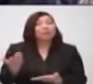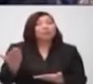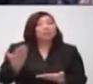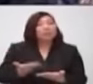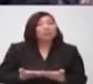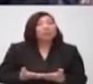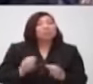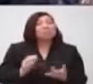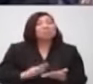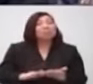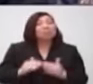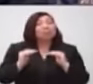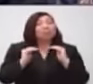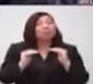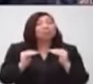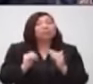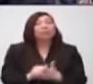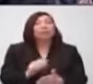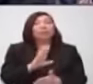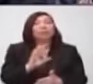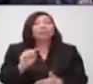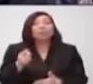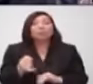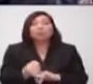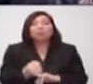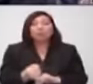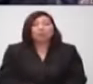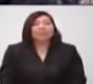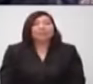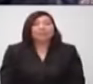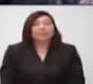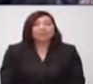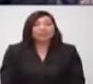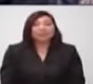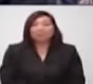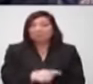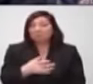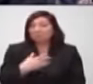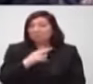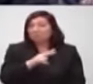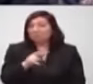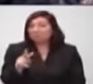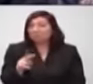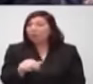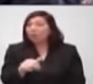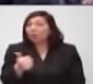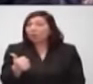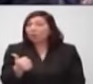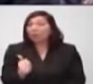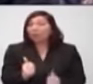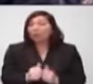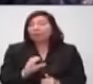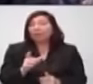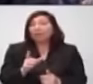una autorización, un límite de 500 mil soles. Ustedes pueden compararlo en el otro extremo con el